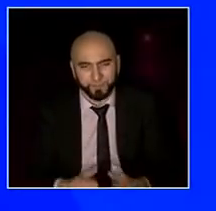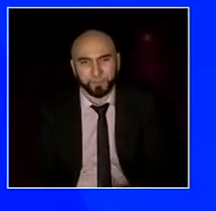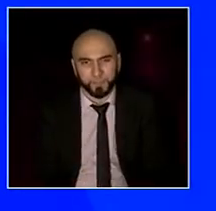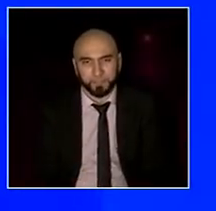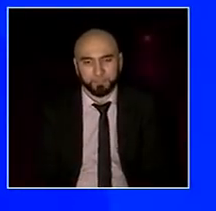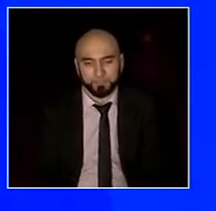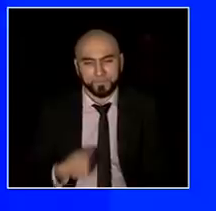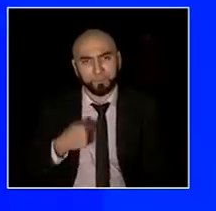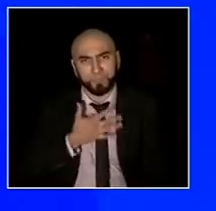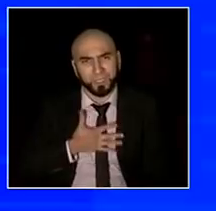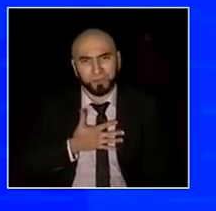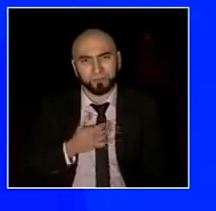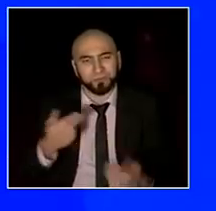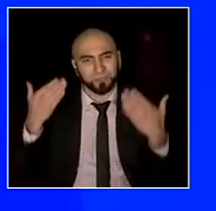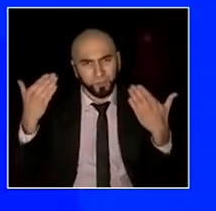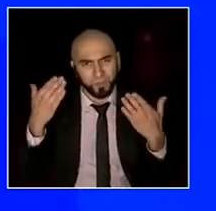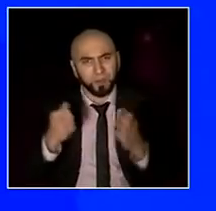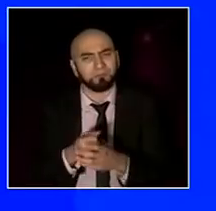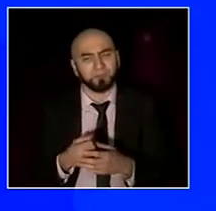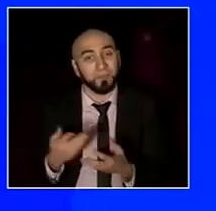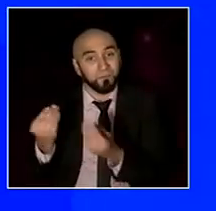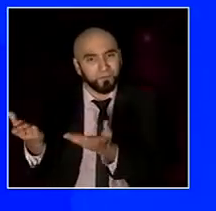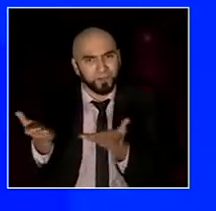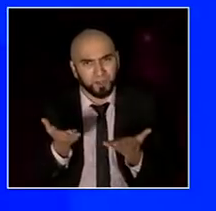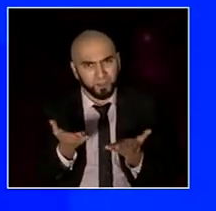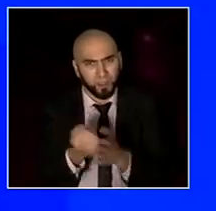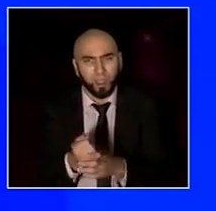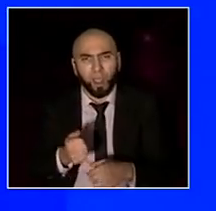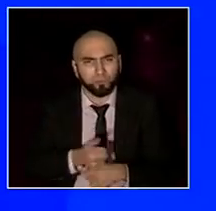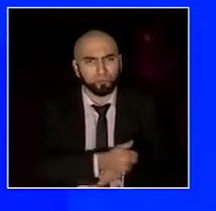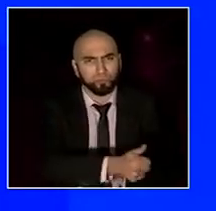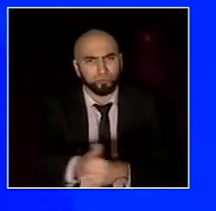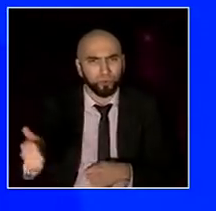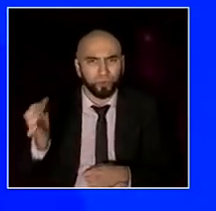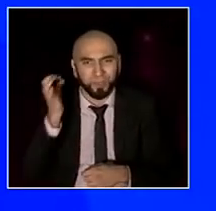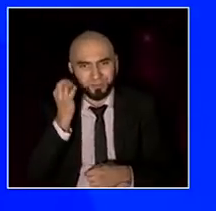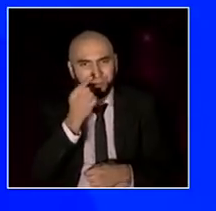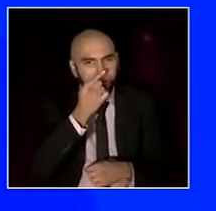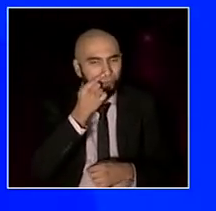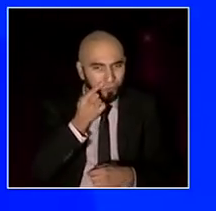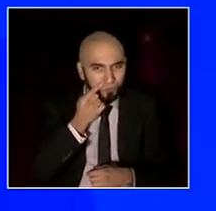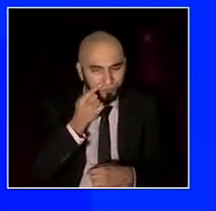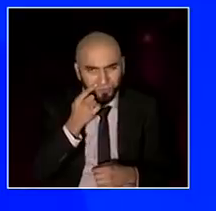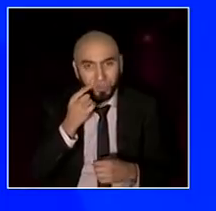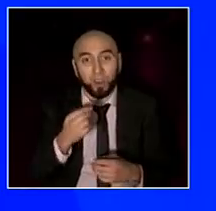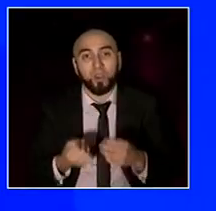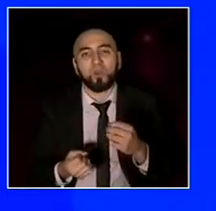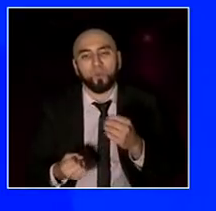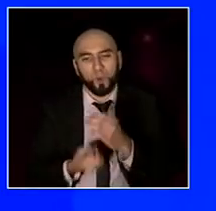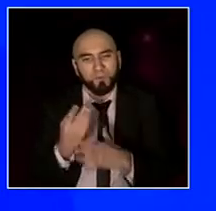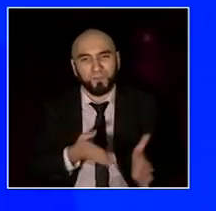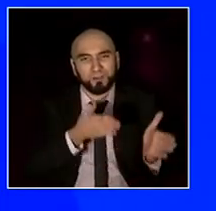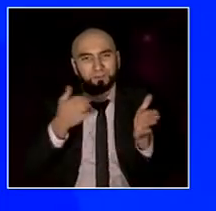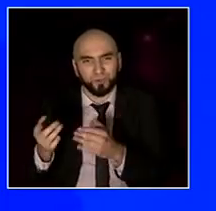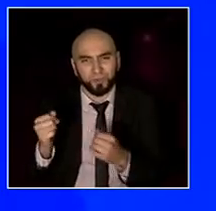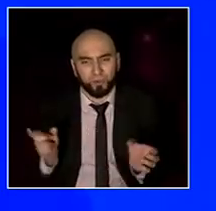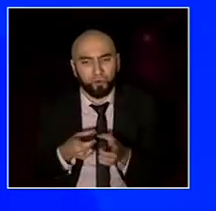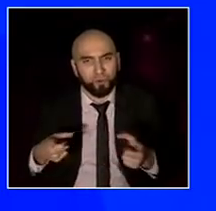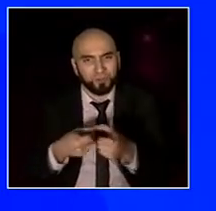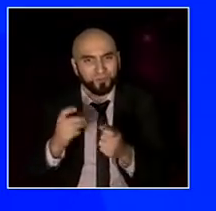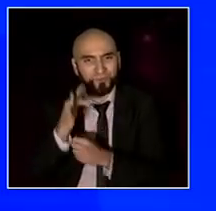Quiero saludar y dar la bienvenida a todas y todos a esta nueva versión del Congreso del Futuro. Es